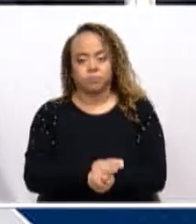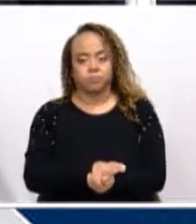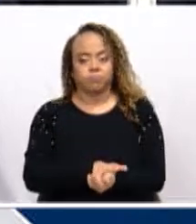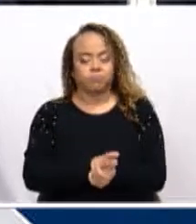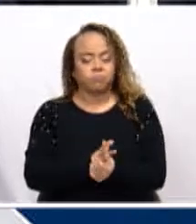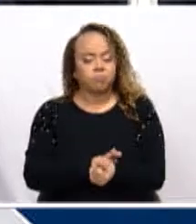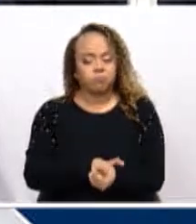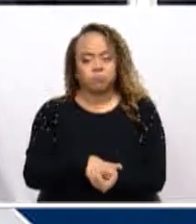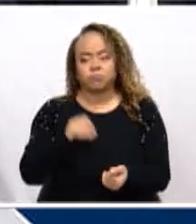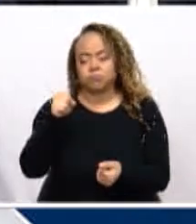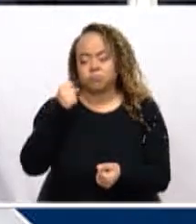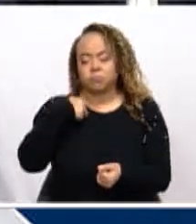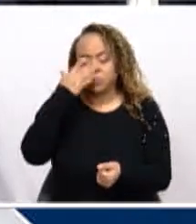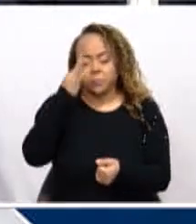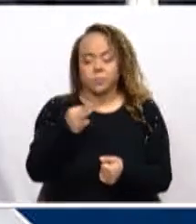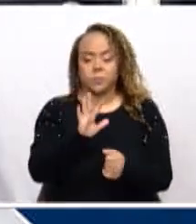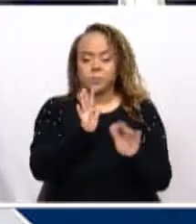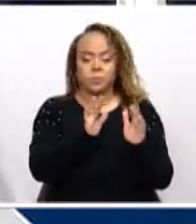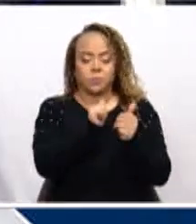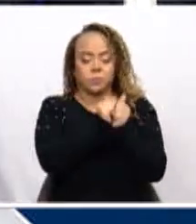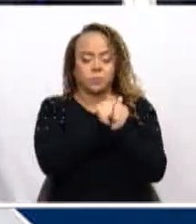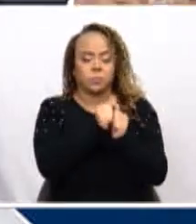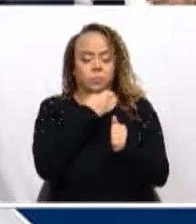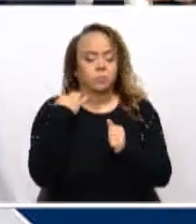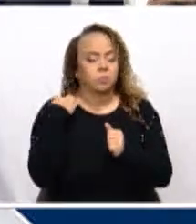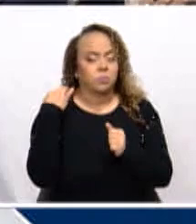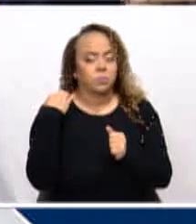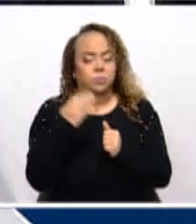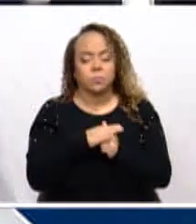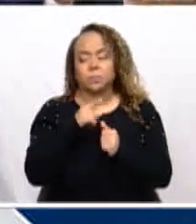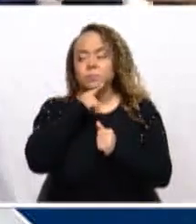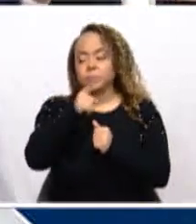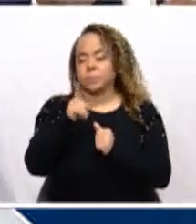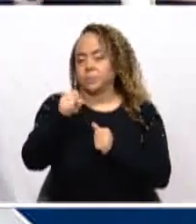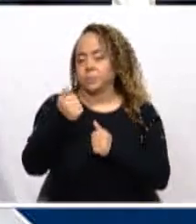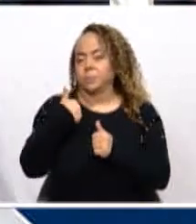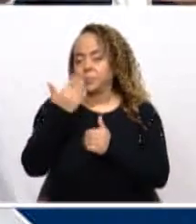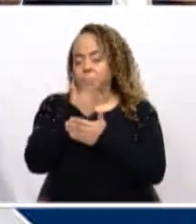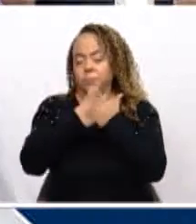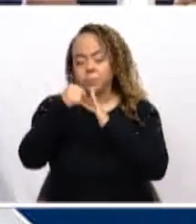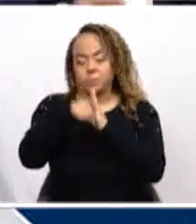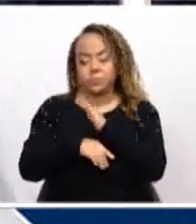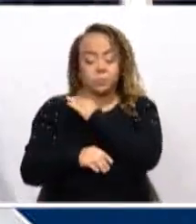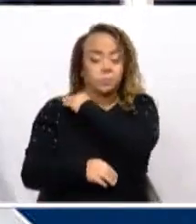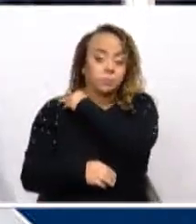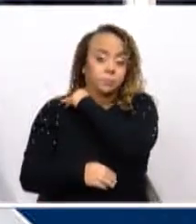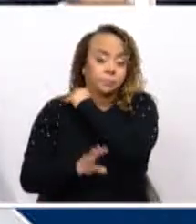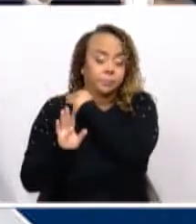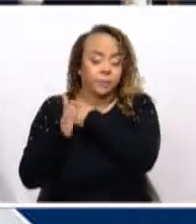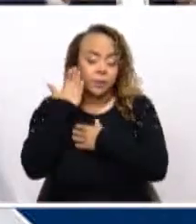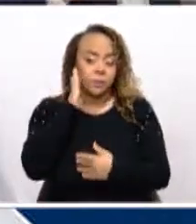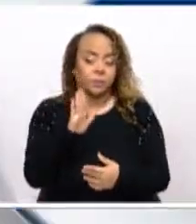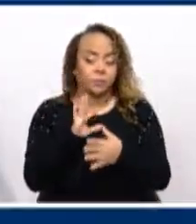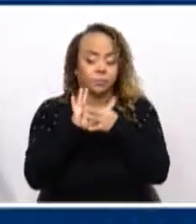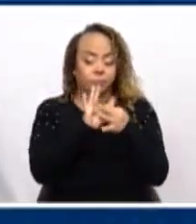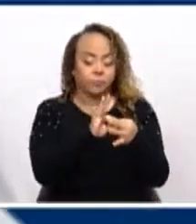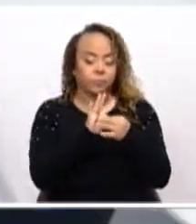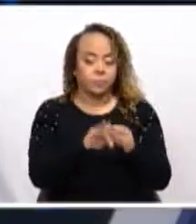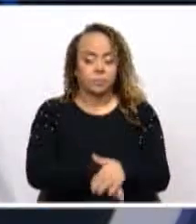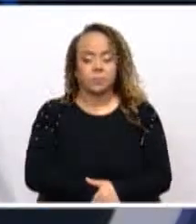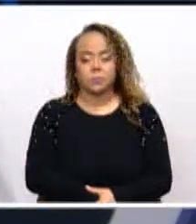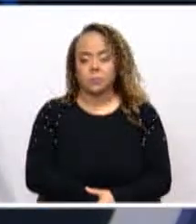Sí yo creo que es un torneo invitacional excepto que existe algo de fondo que no conozcamos exactamente de la relación entre